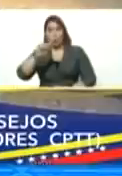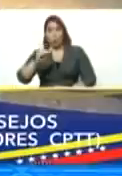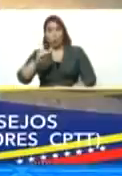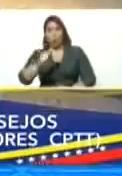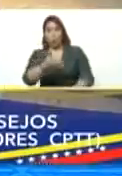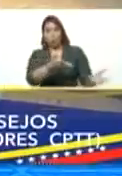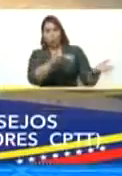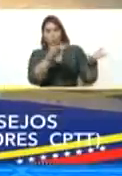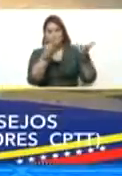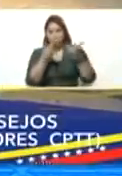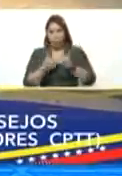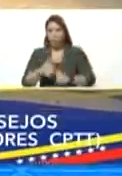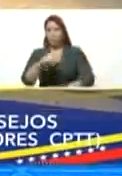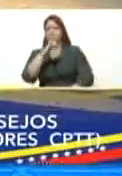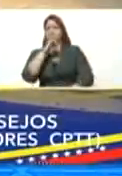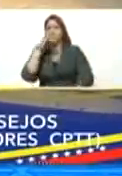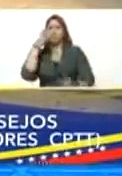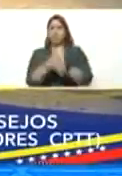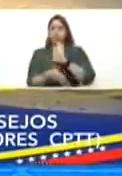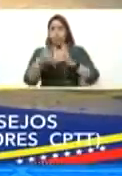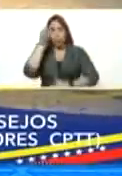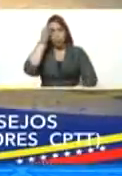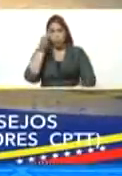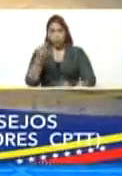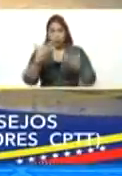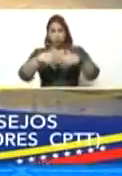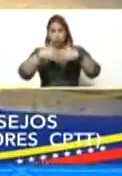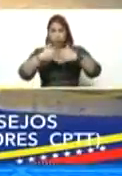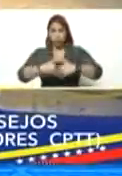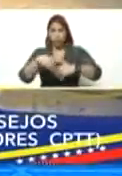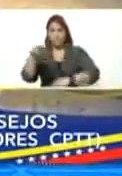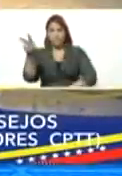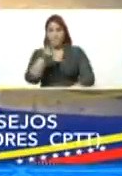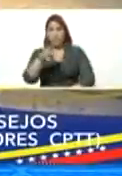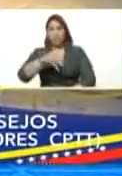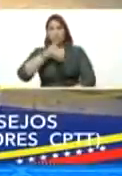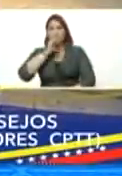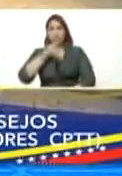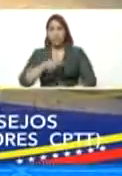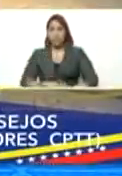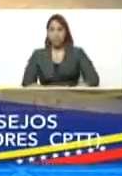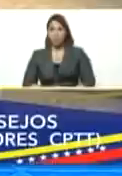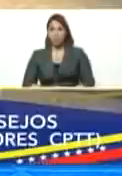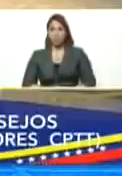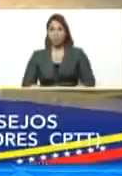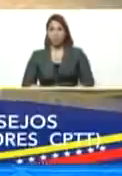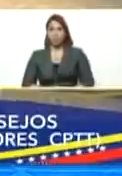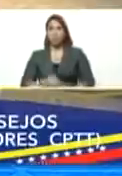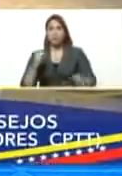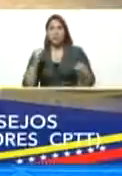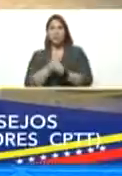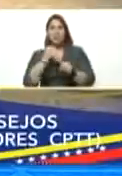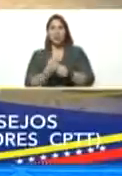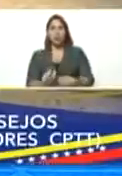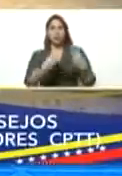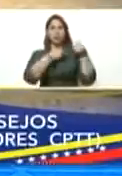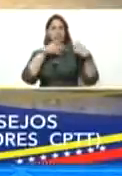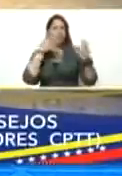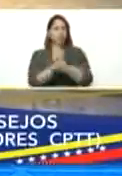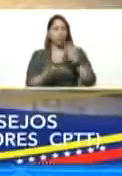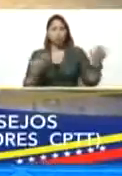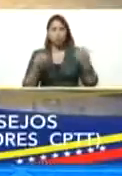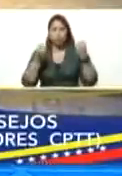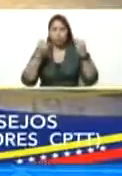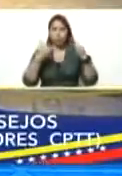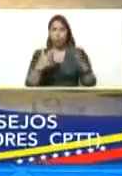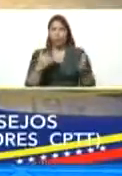reporte de la Corporación Venezolana de Café, del papel de la clase obrera, cuántas